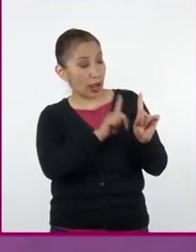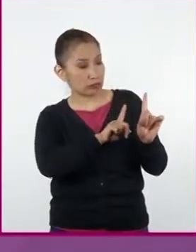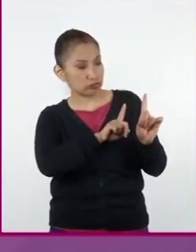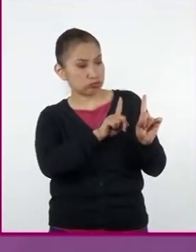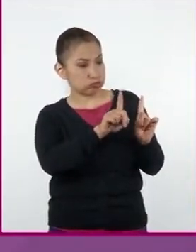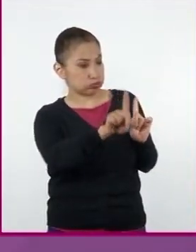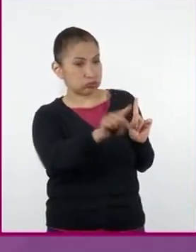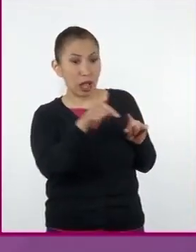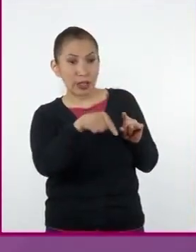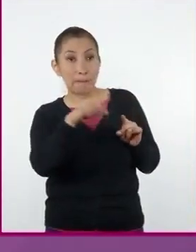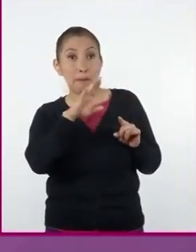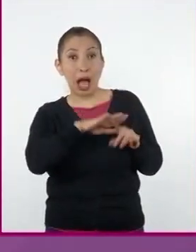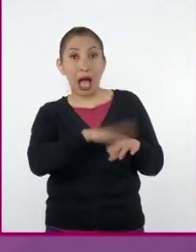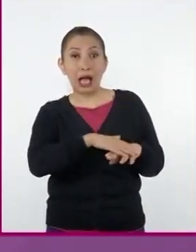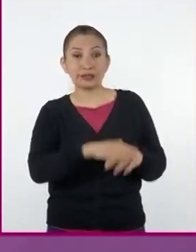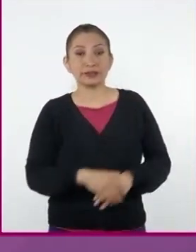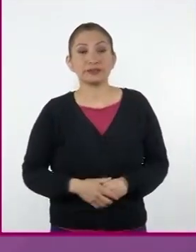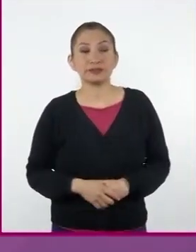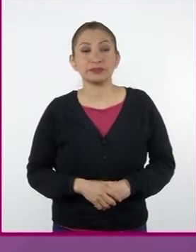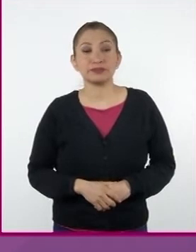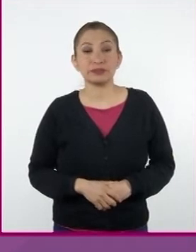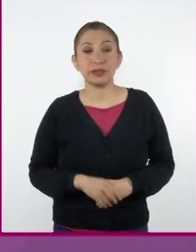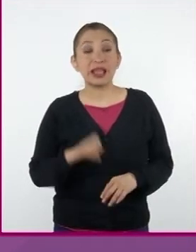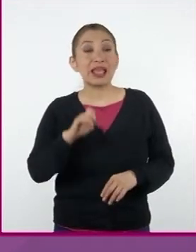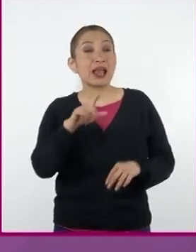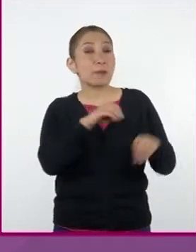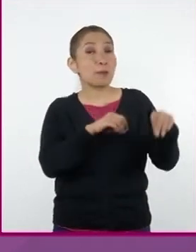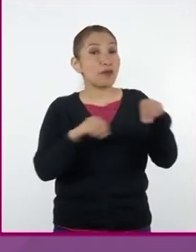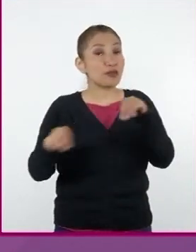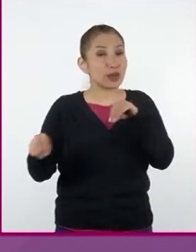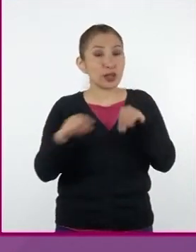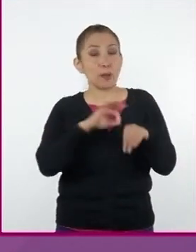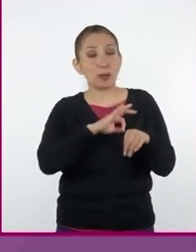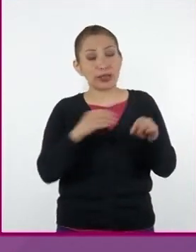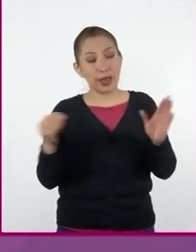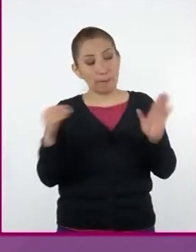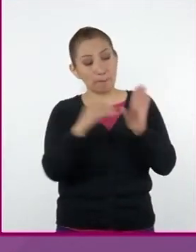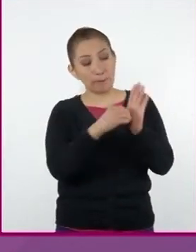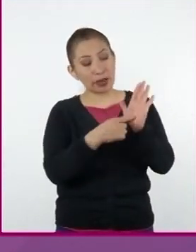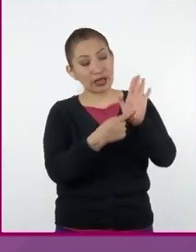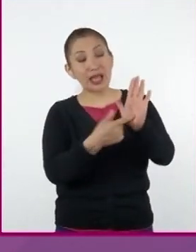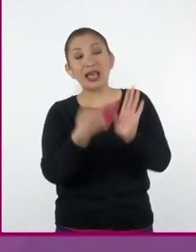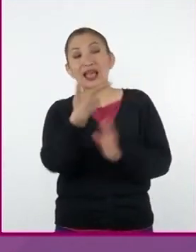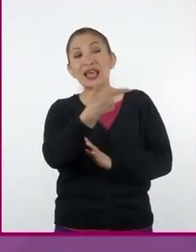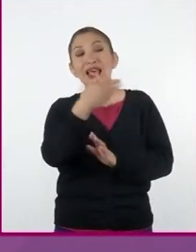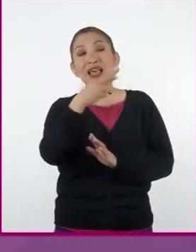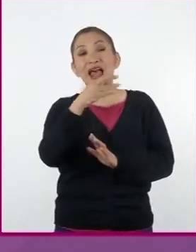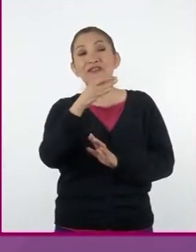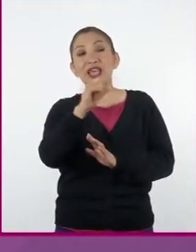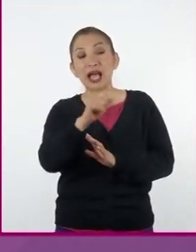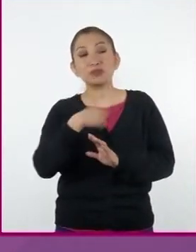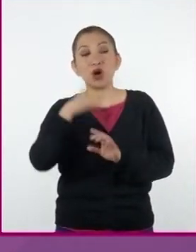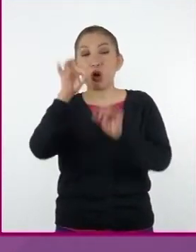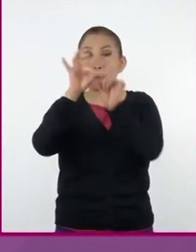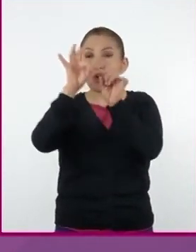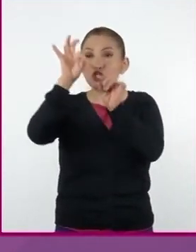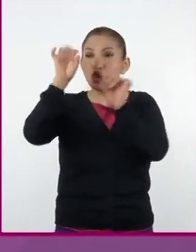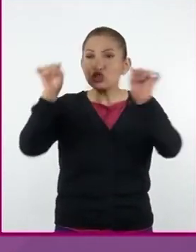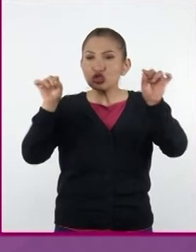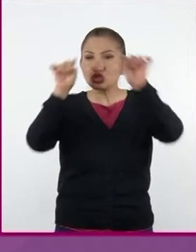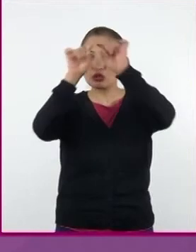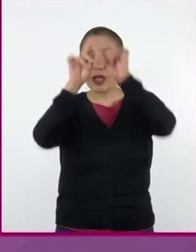rebasar. El movimiento se puede representar mediante gráficas, formadas por puntos en un